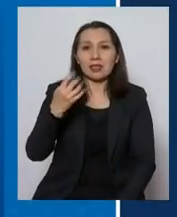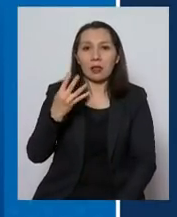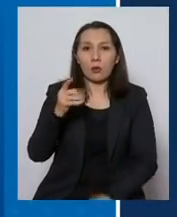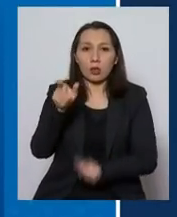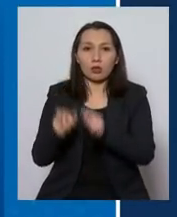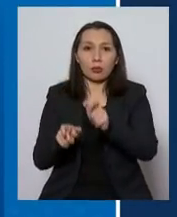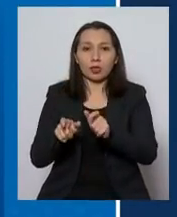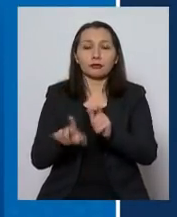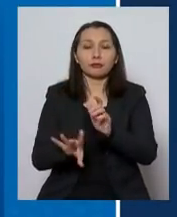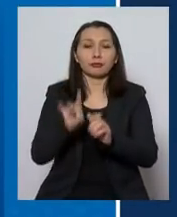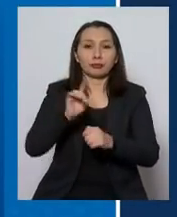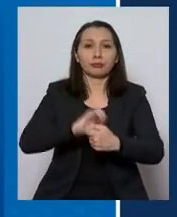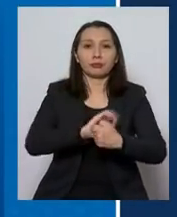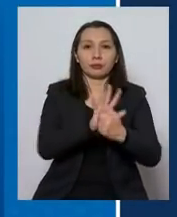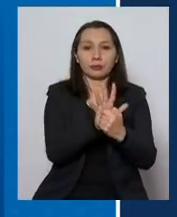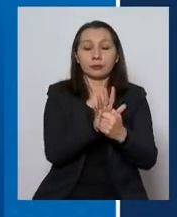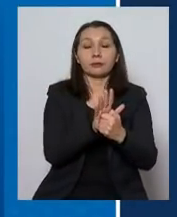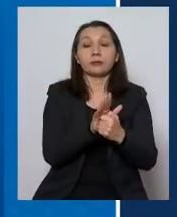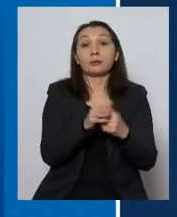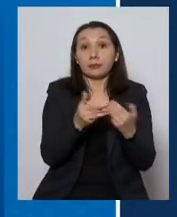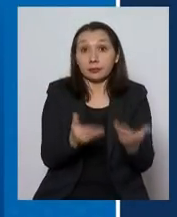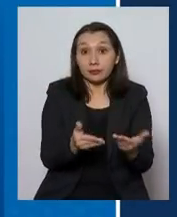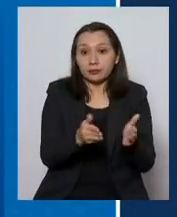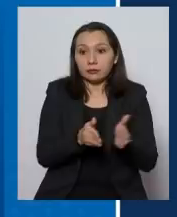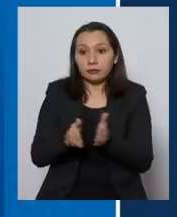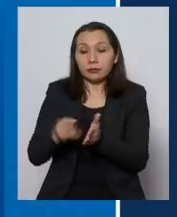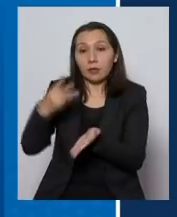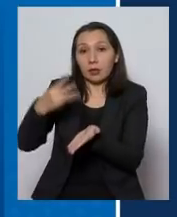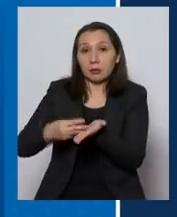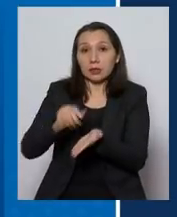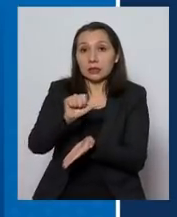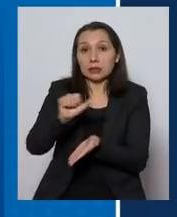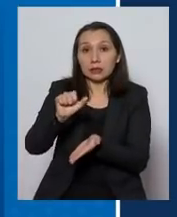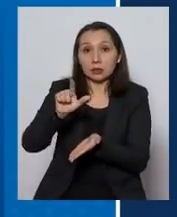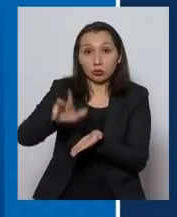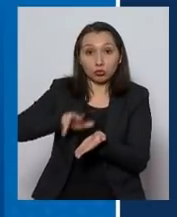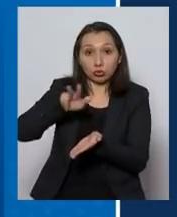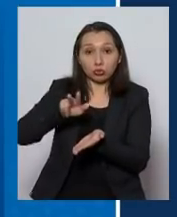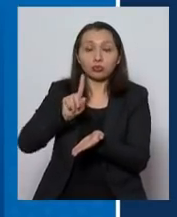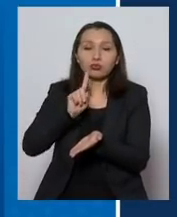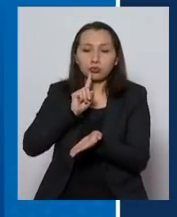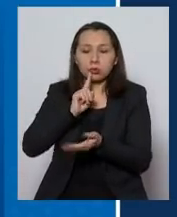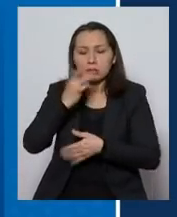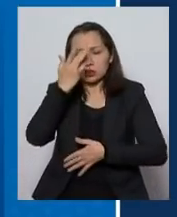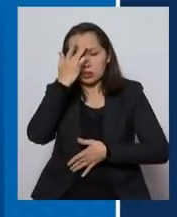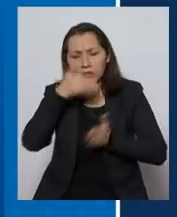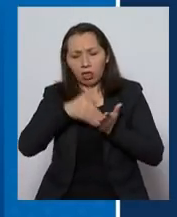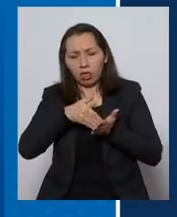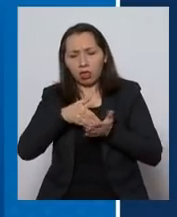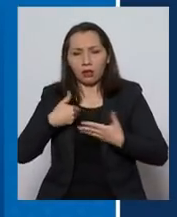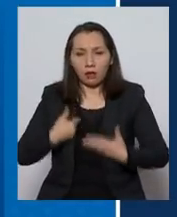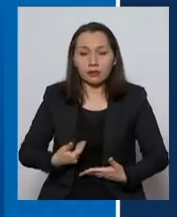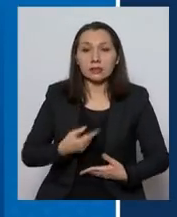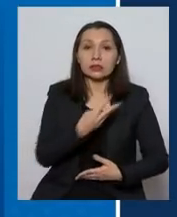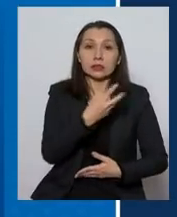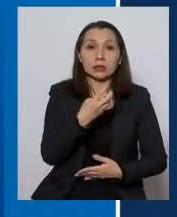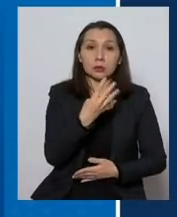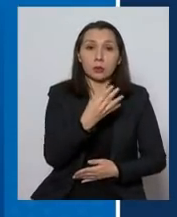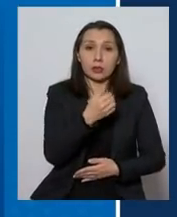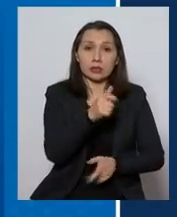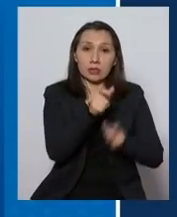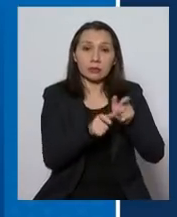3.964 casos confirmados, de los cuales 3.618 son con síntomas y